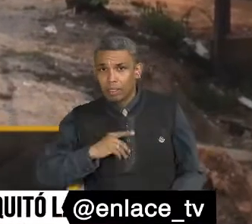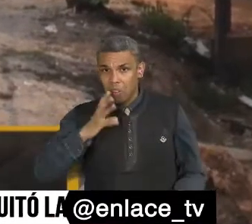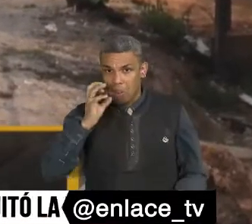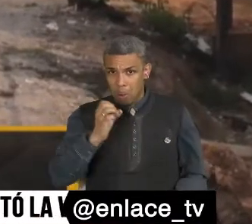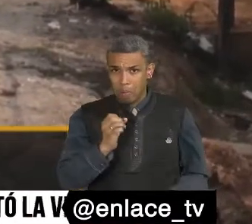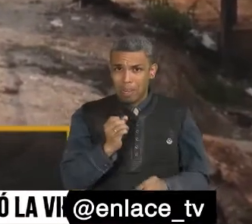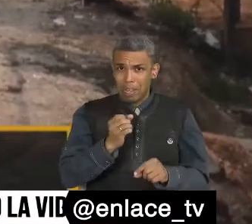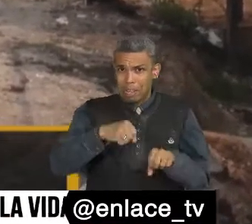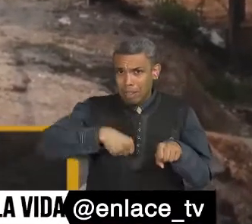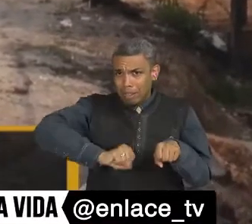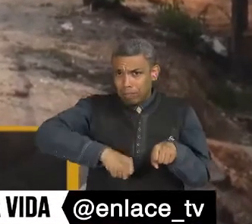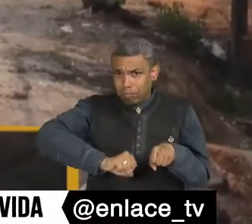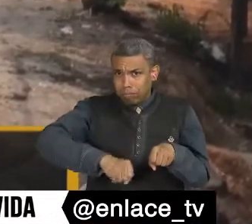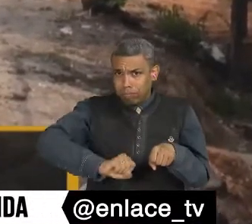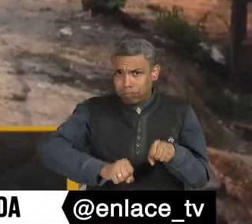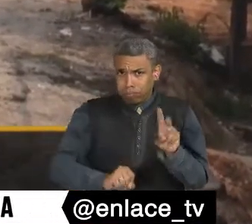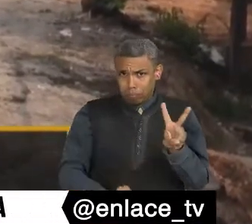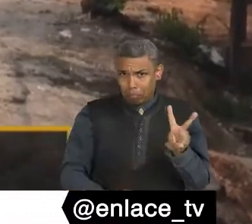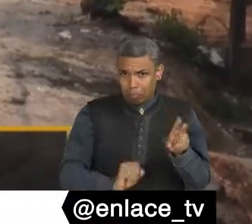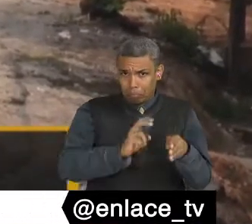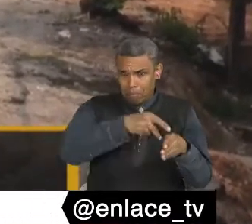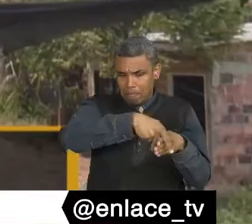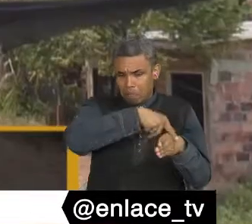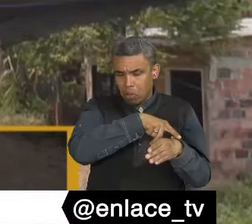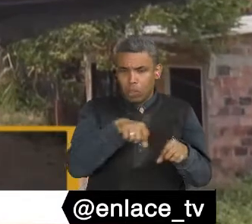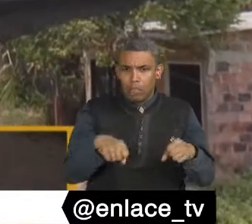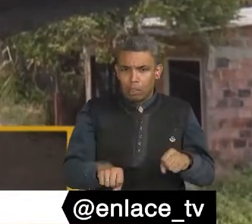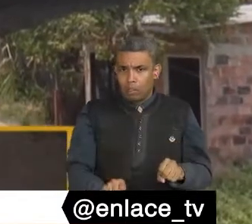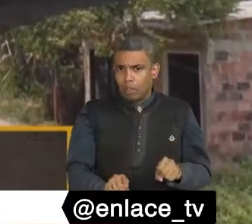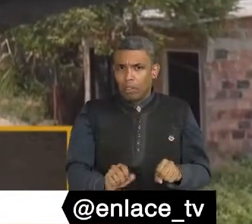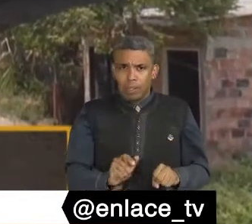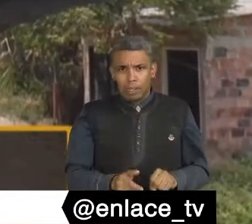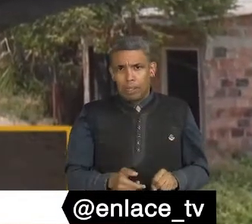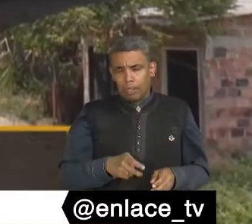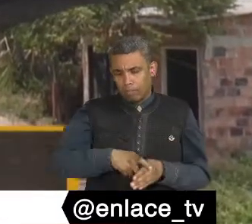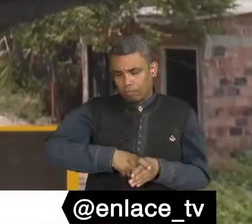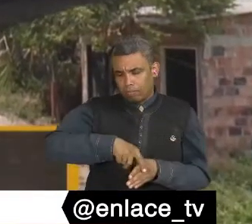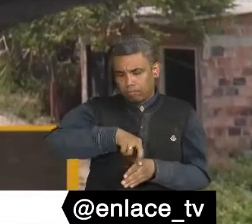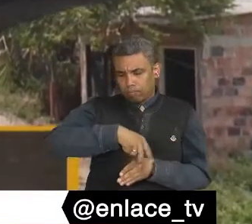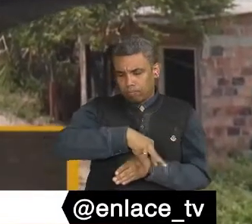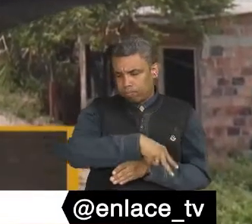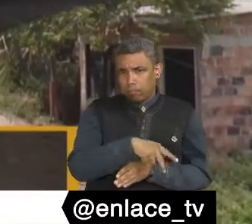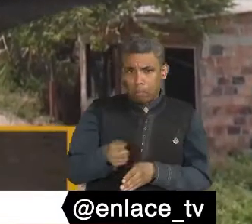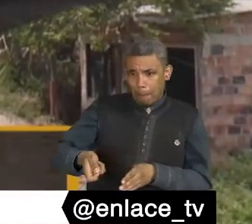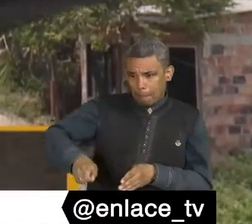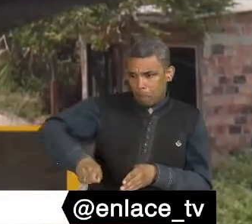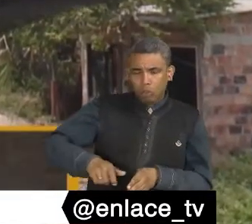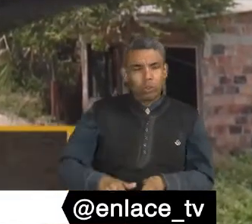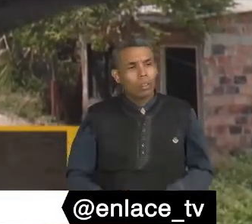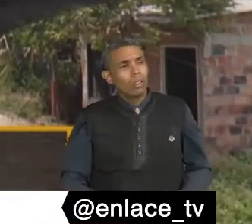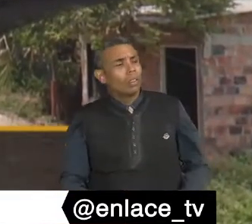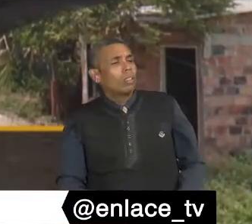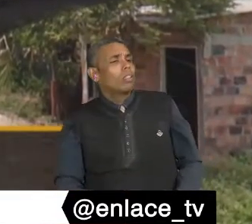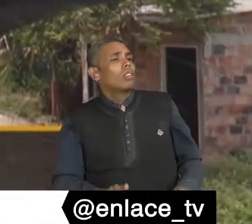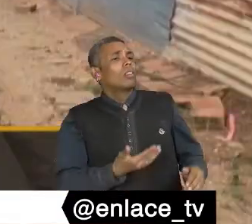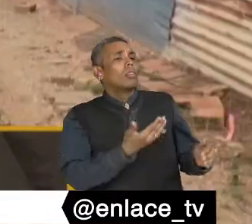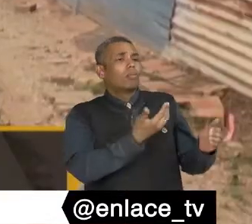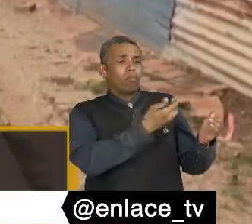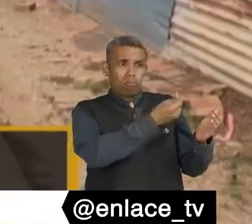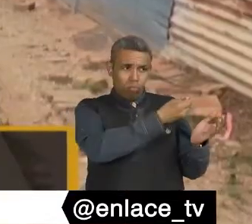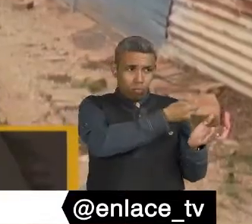Los cobradores, como de costumbre, ellos llegan, se bajan de la moto, dejan la moto apagada y en esos momentos llegaron los